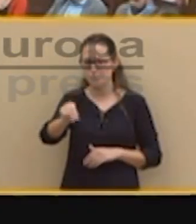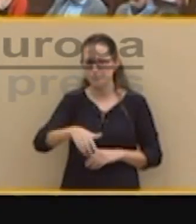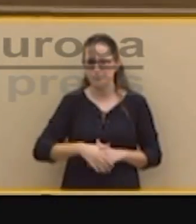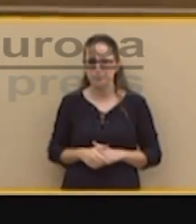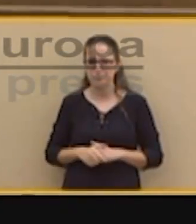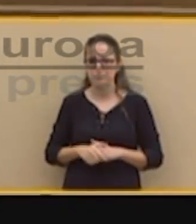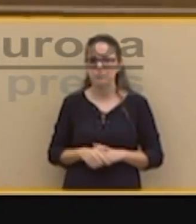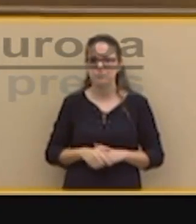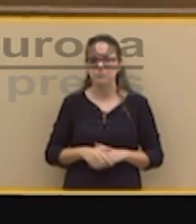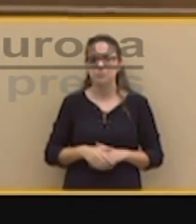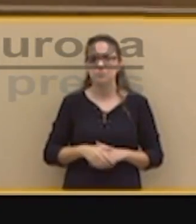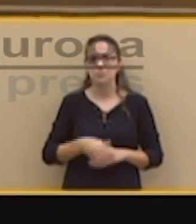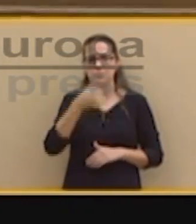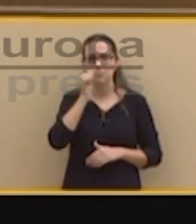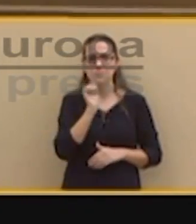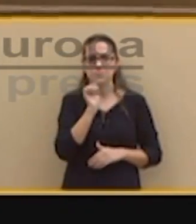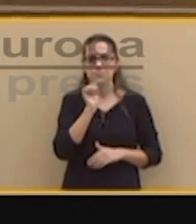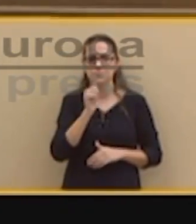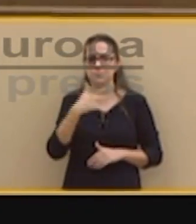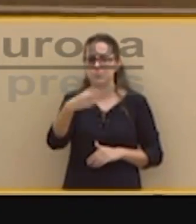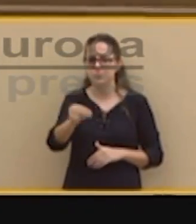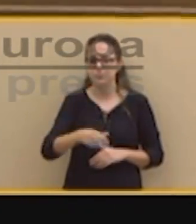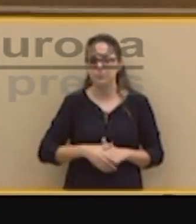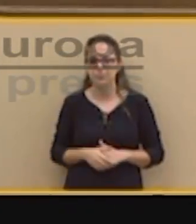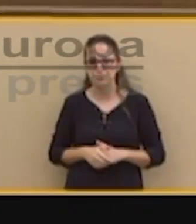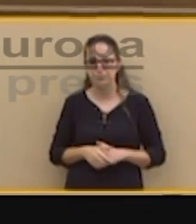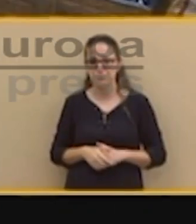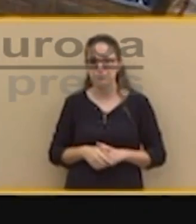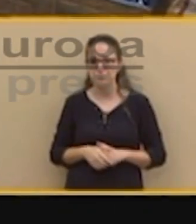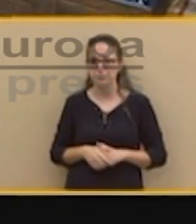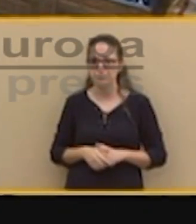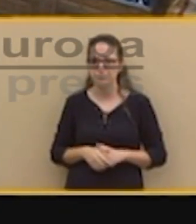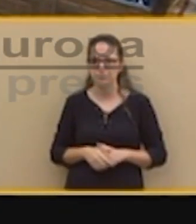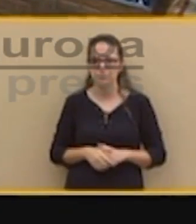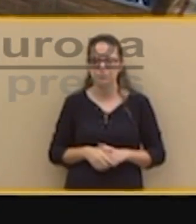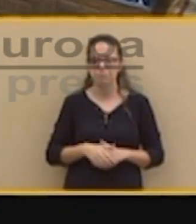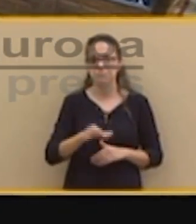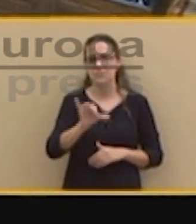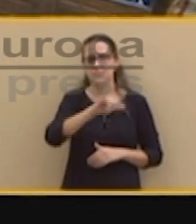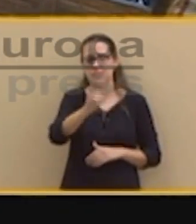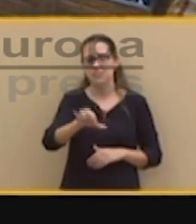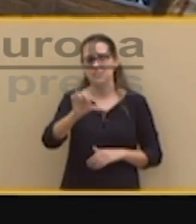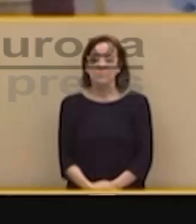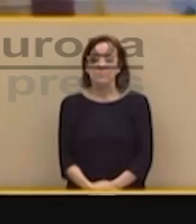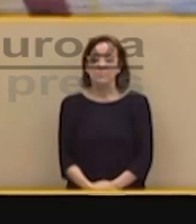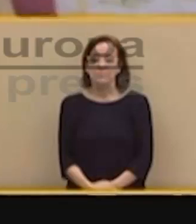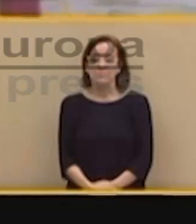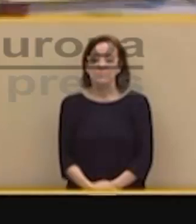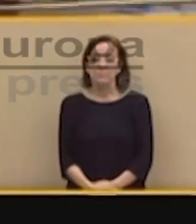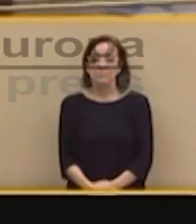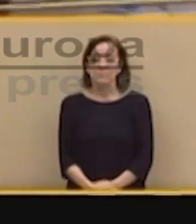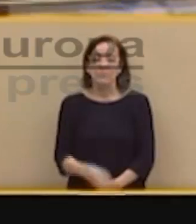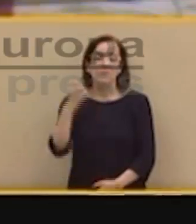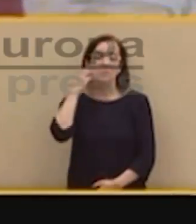Sánchez Pérez Castejón. El guión ha ido según lo previsto y el Pleno del Congreso ha vuelto a rechazar la investidura